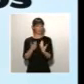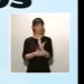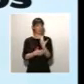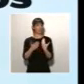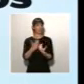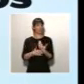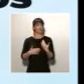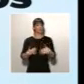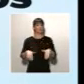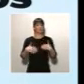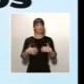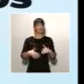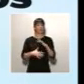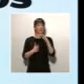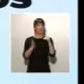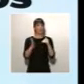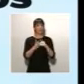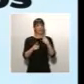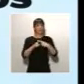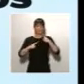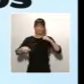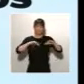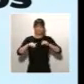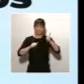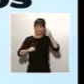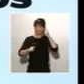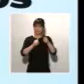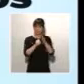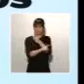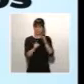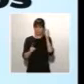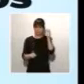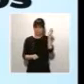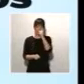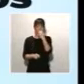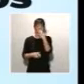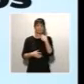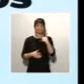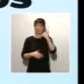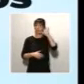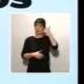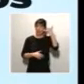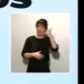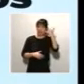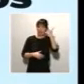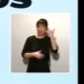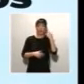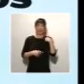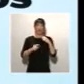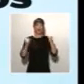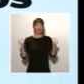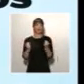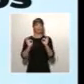.000 acciones en este campo, entre entrevistas telefónicas y actividades de protección específicas.